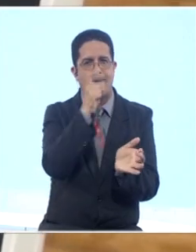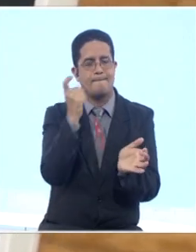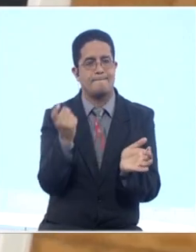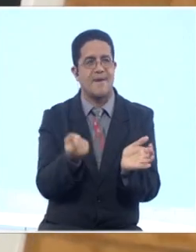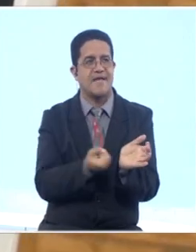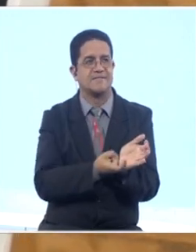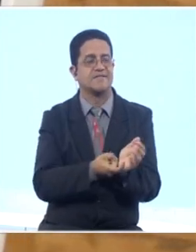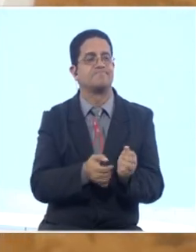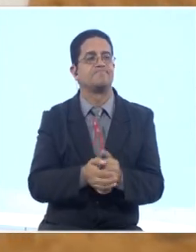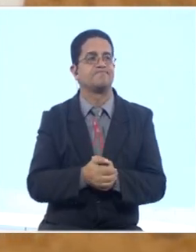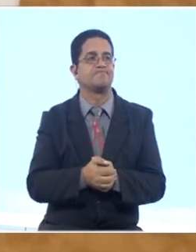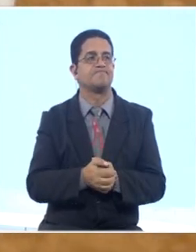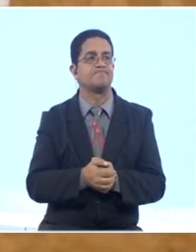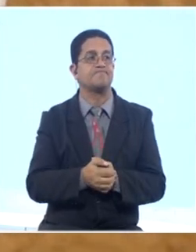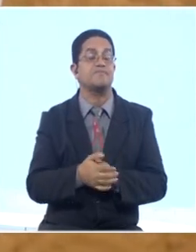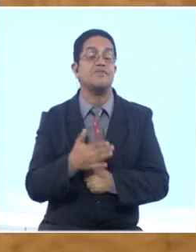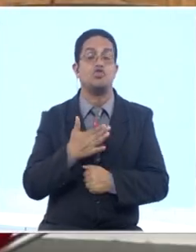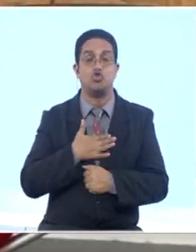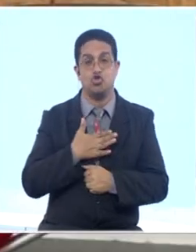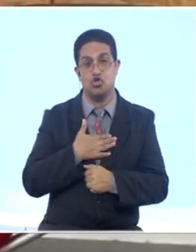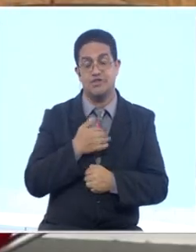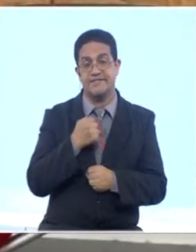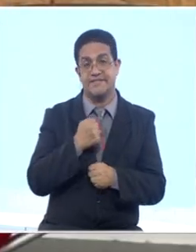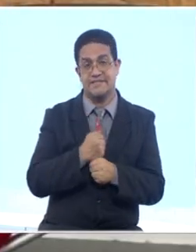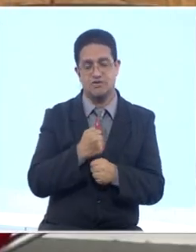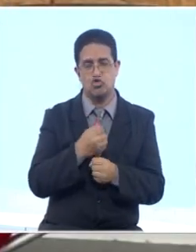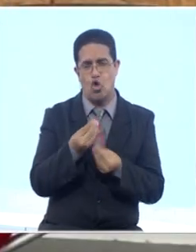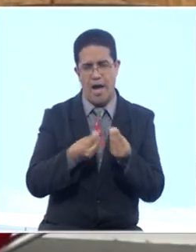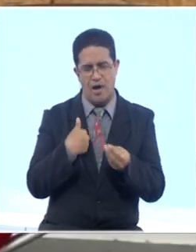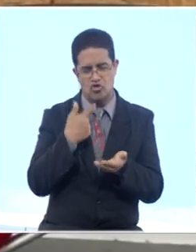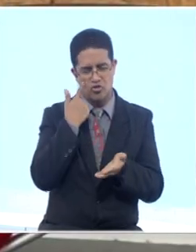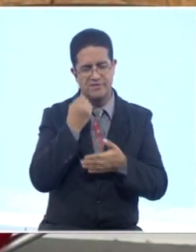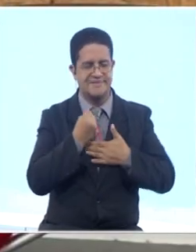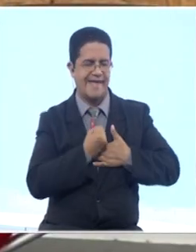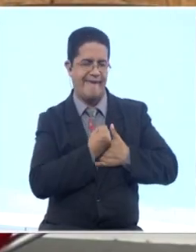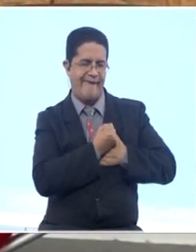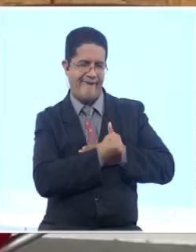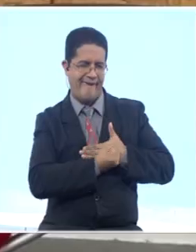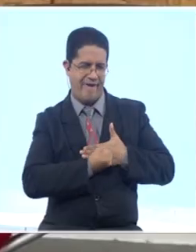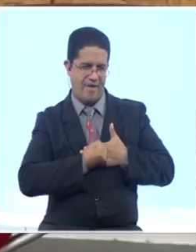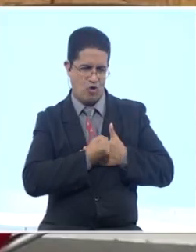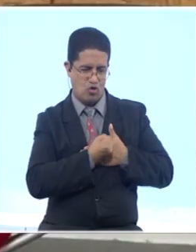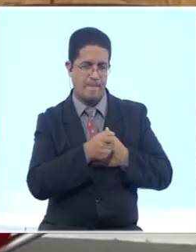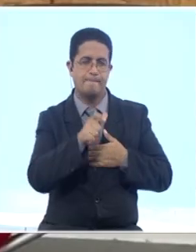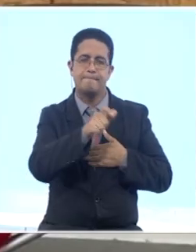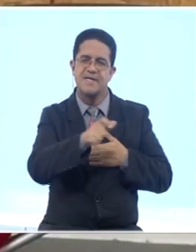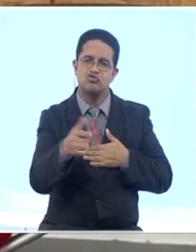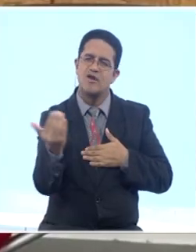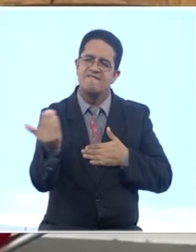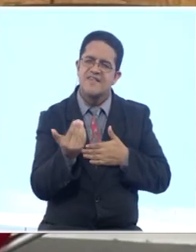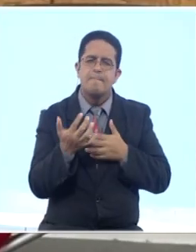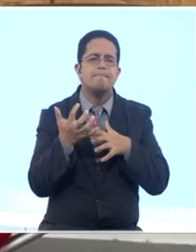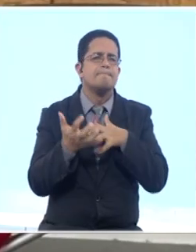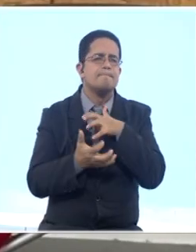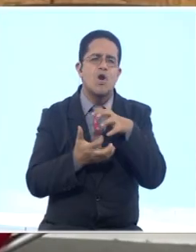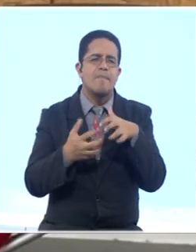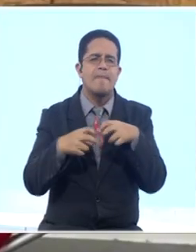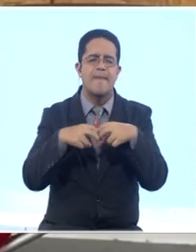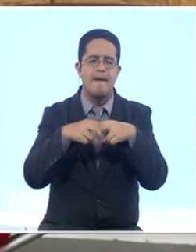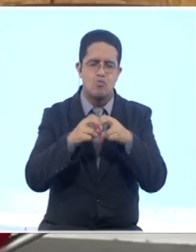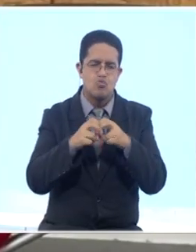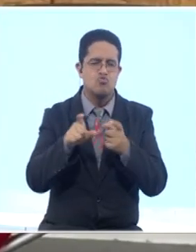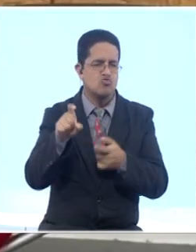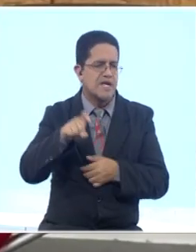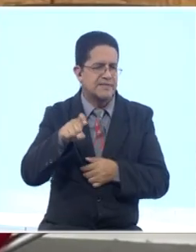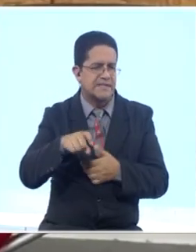Mi especialidad, en este caso, hago los ecos de los pacientes que acuden con un problema musculoesquelético y que lo